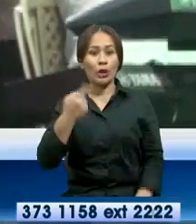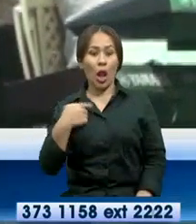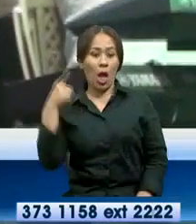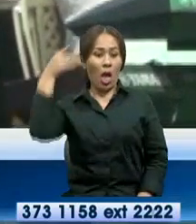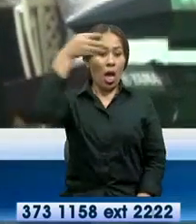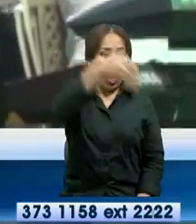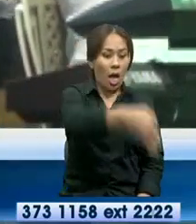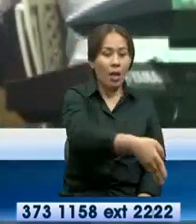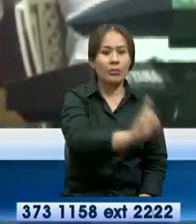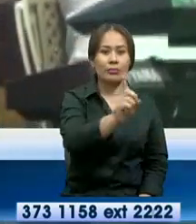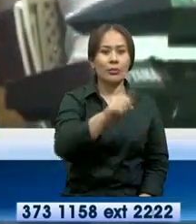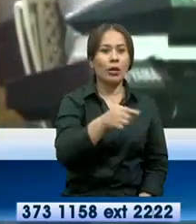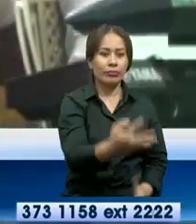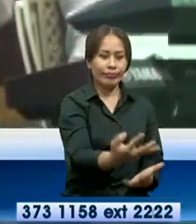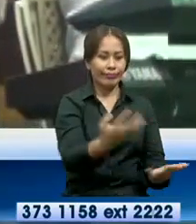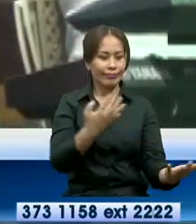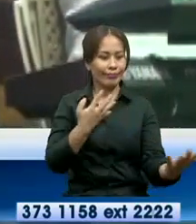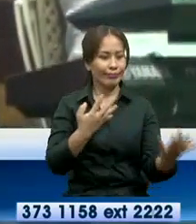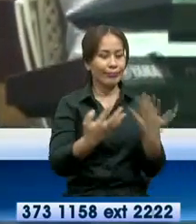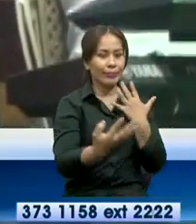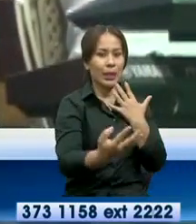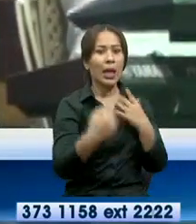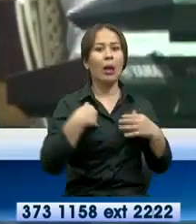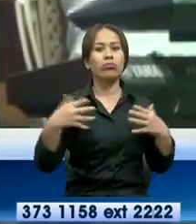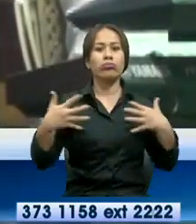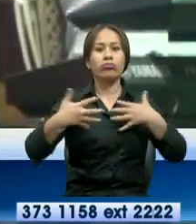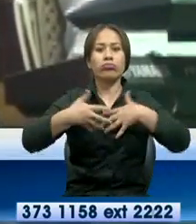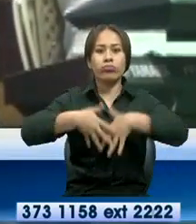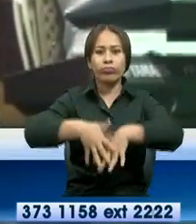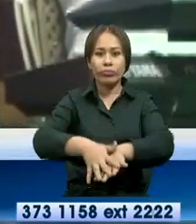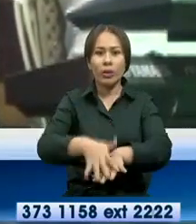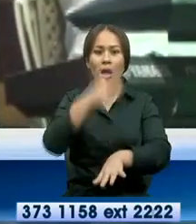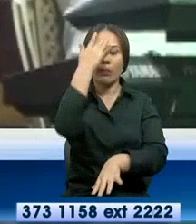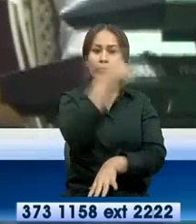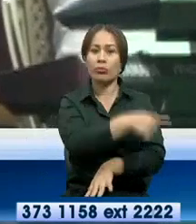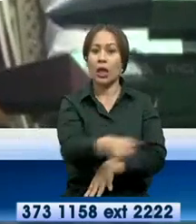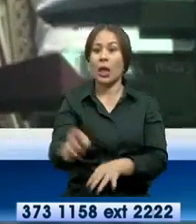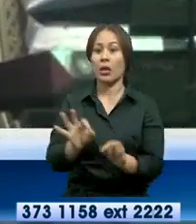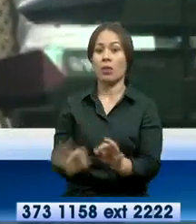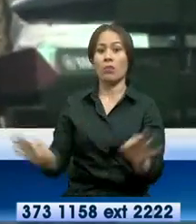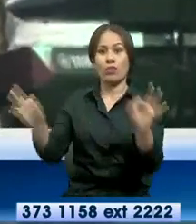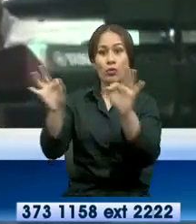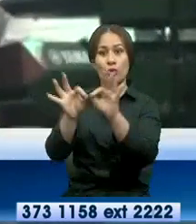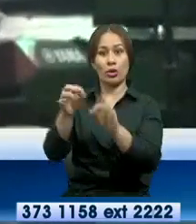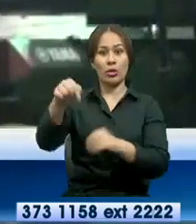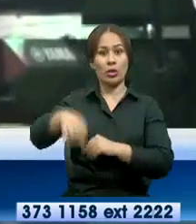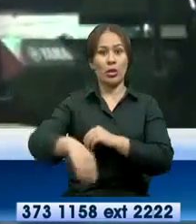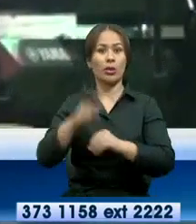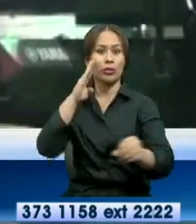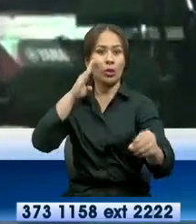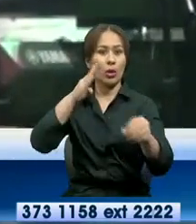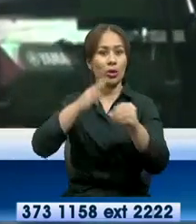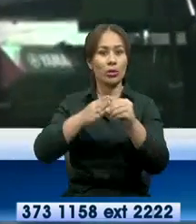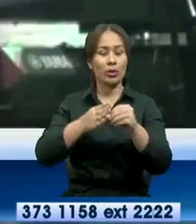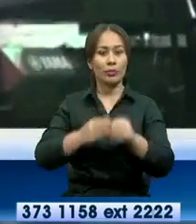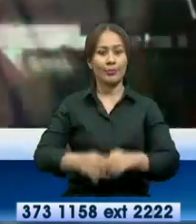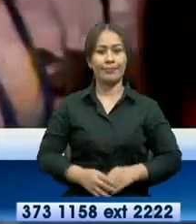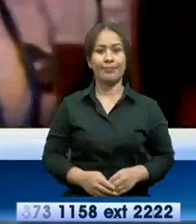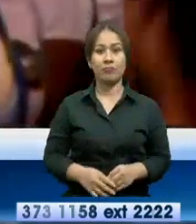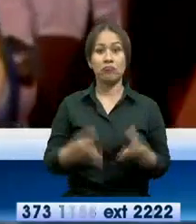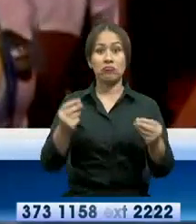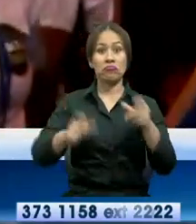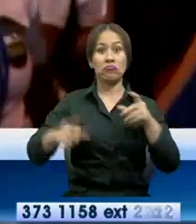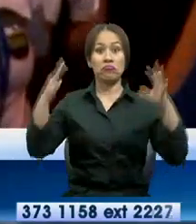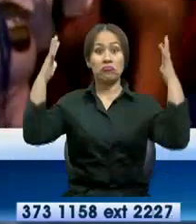hay que hacerlo con ustedes, porque ustedes son la razón de ser de este propósito.